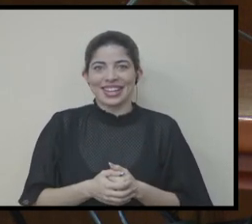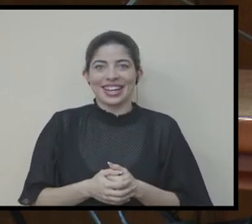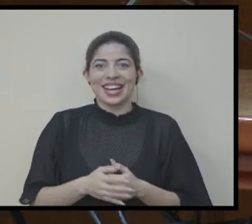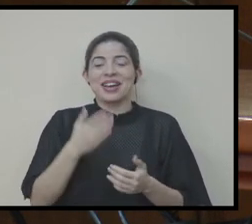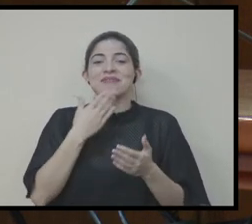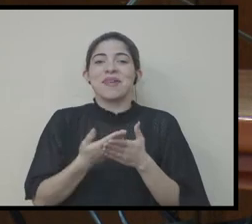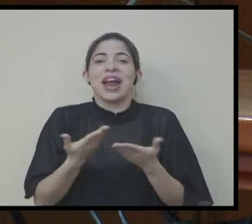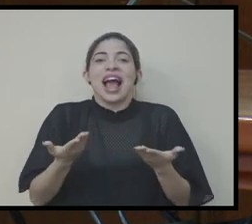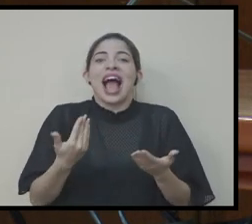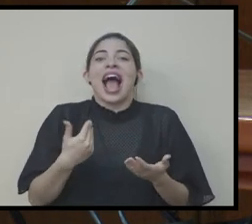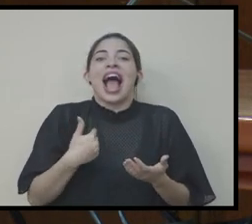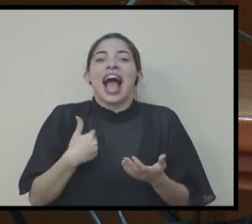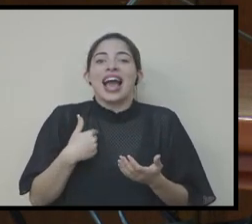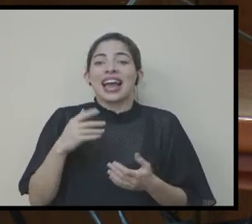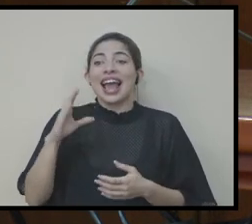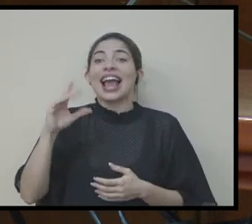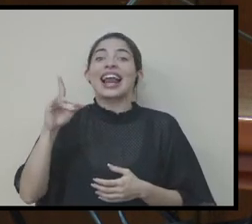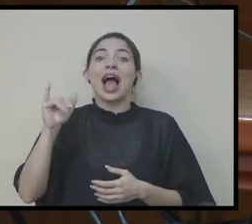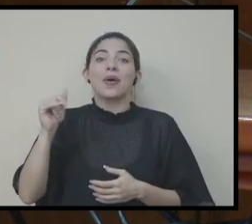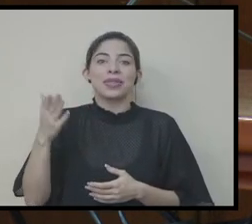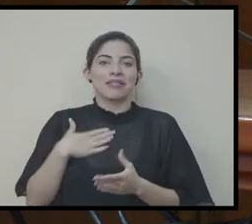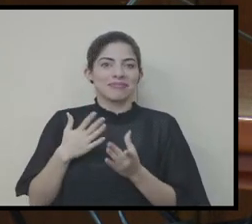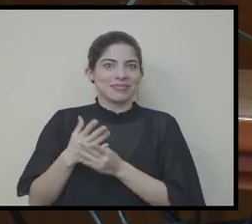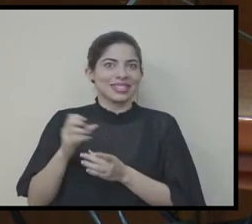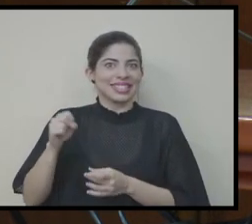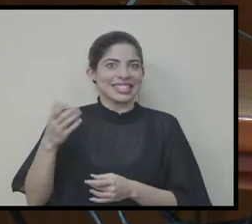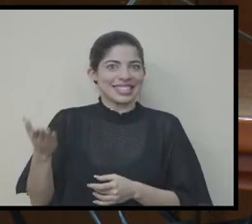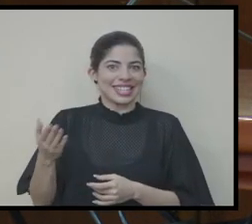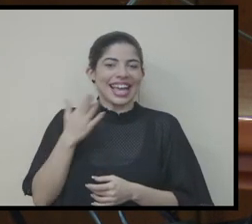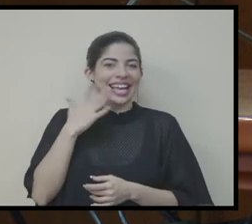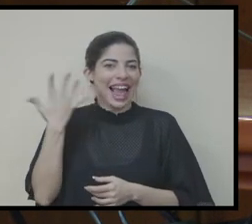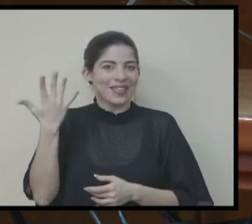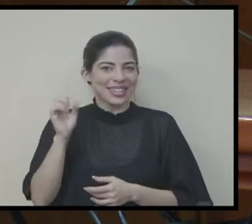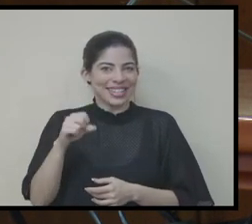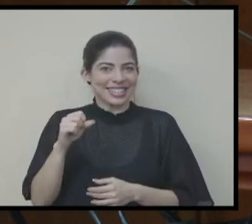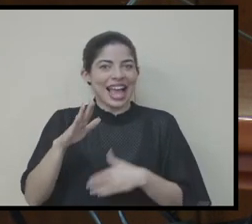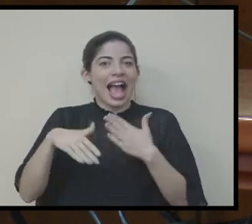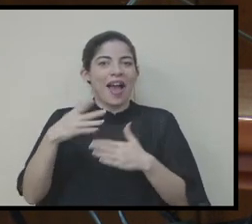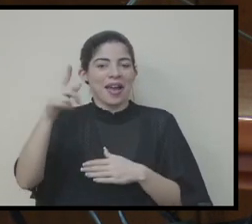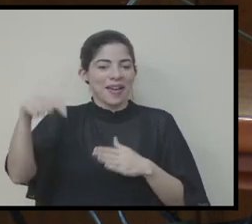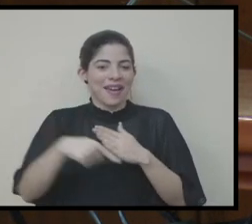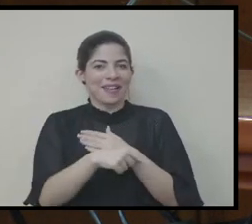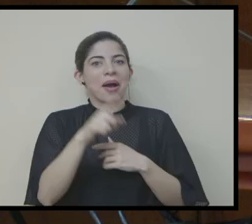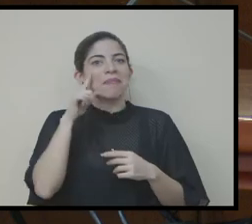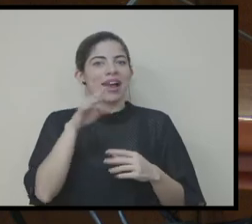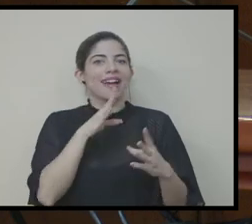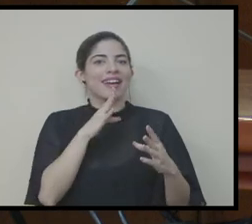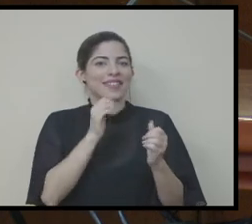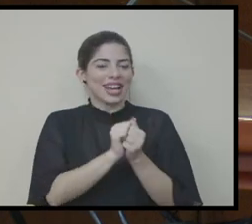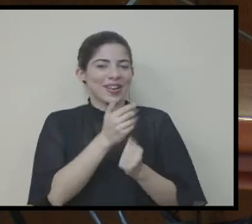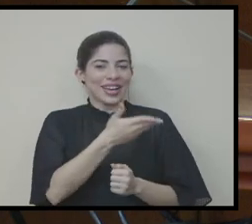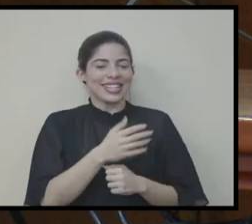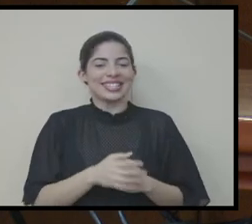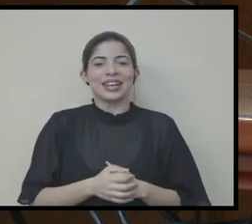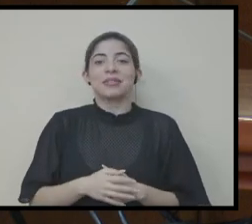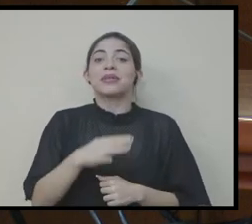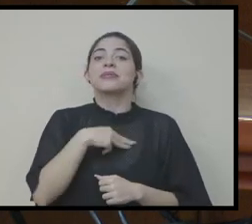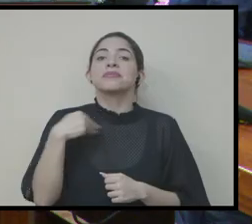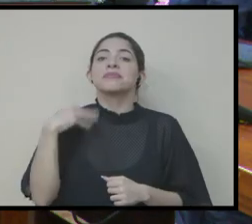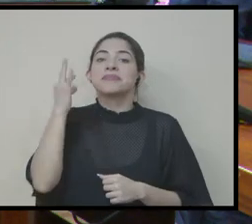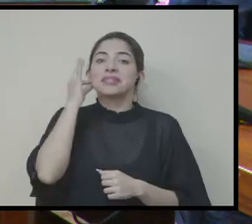pero bueno, pero lo de doña Claudia sí. Entonces, ahora pasamos abajo para que converses con ella.